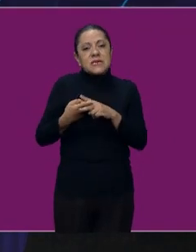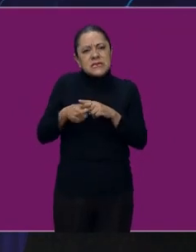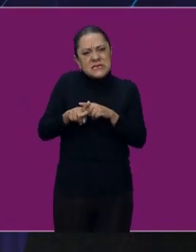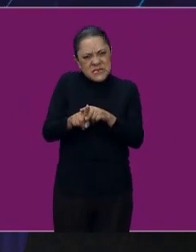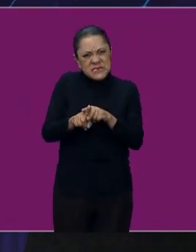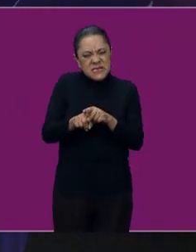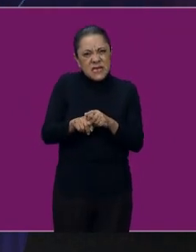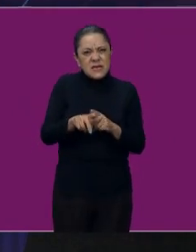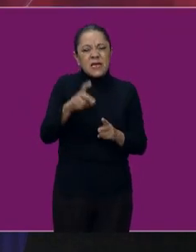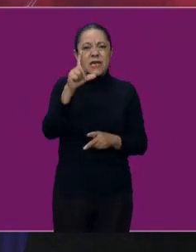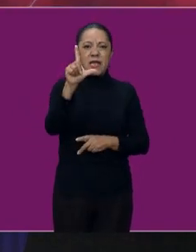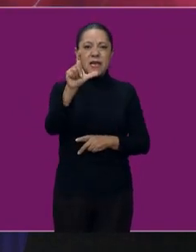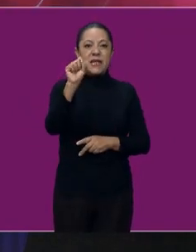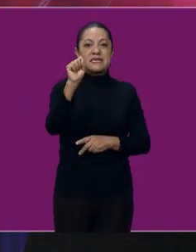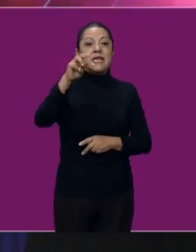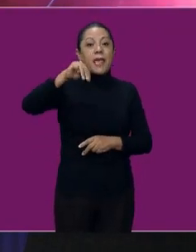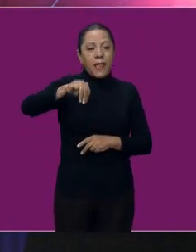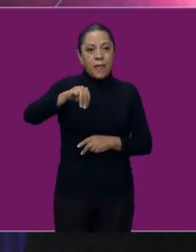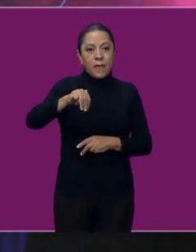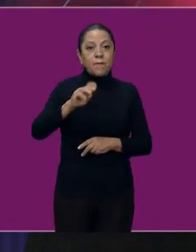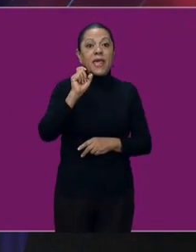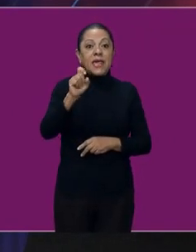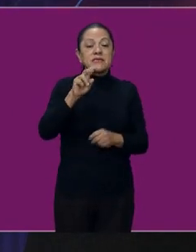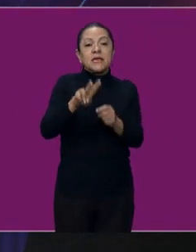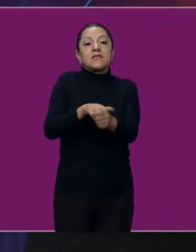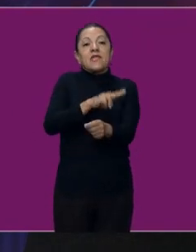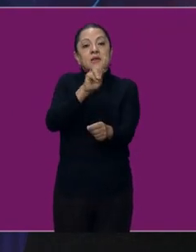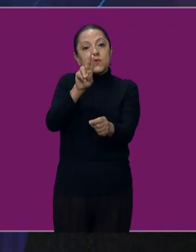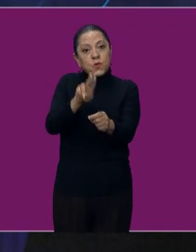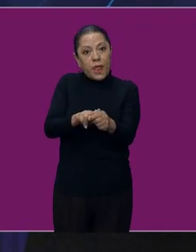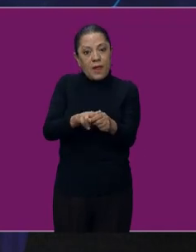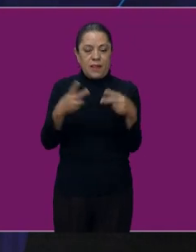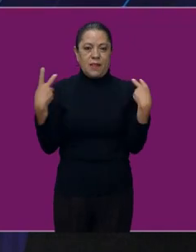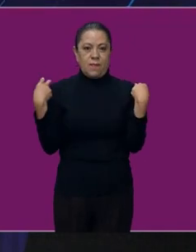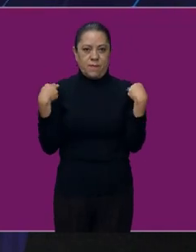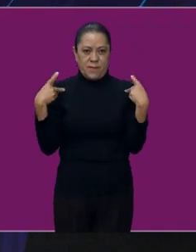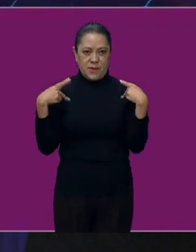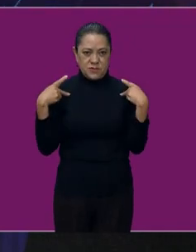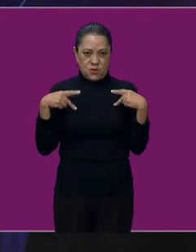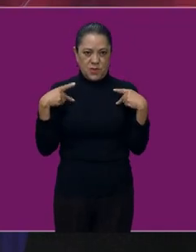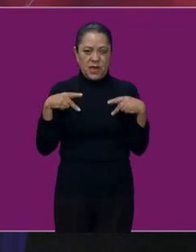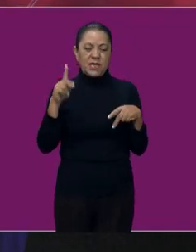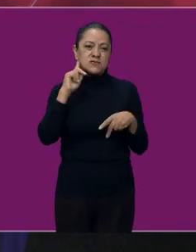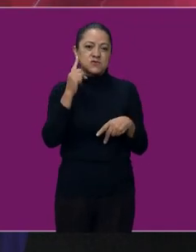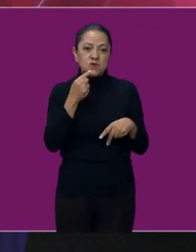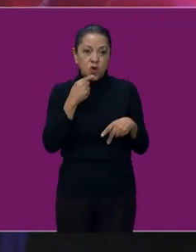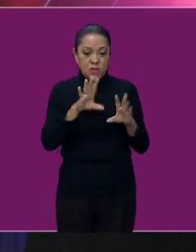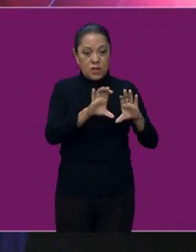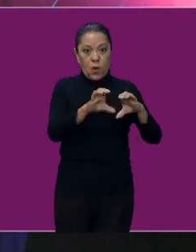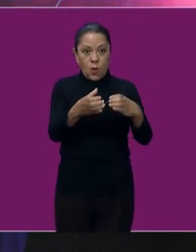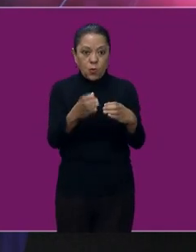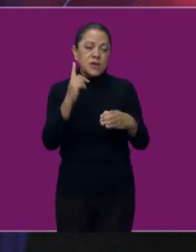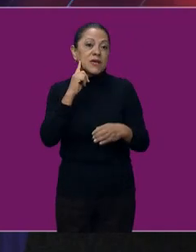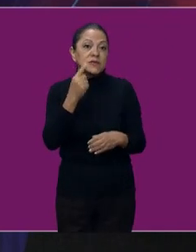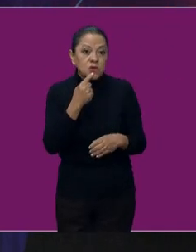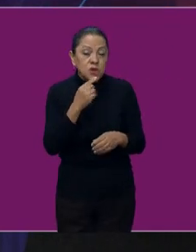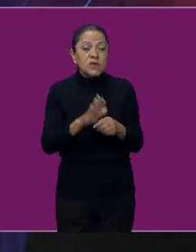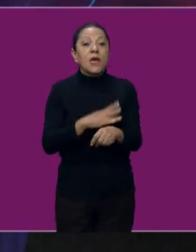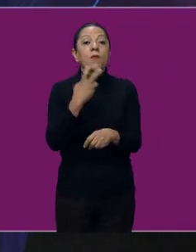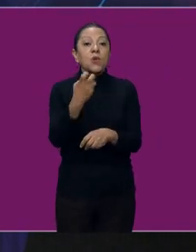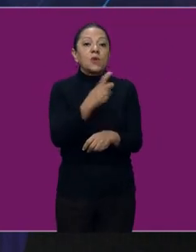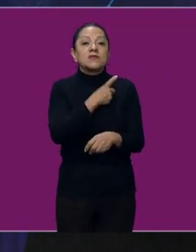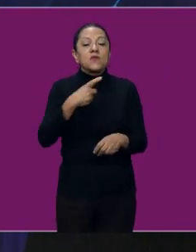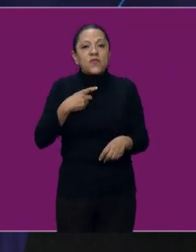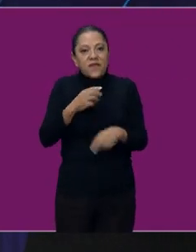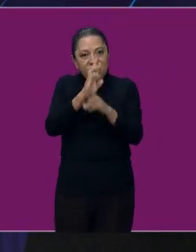la lengua de señas es la lengua natural de las personas sordas de la comunidad sorda por tanto se debe